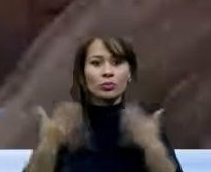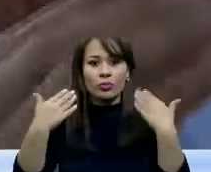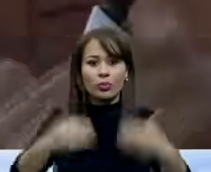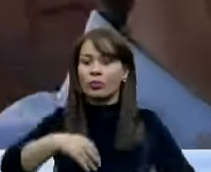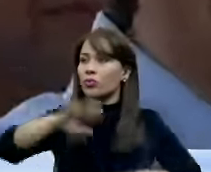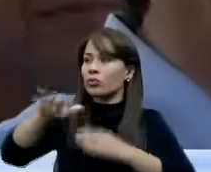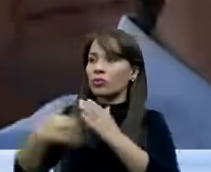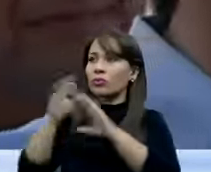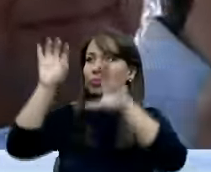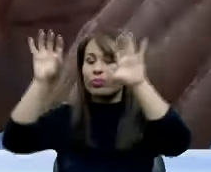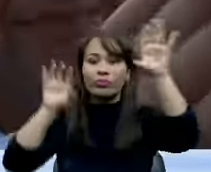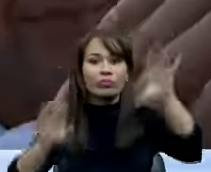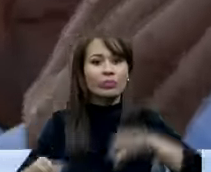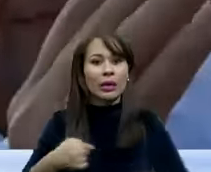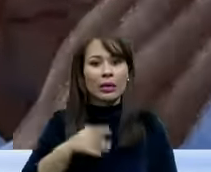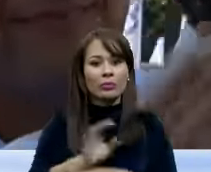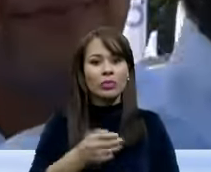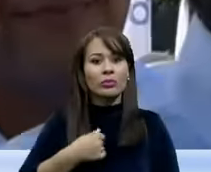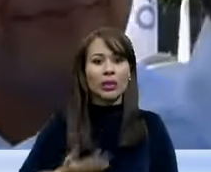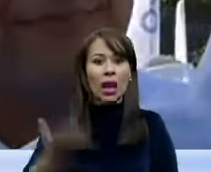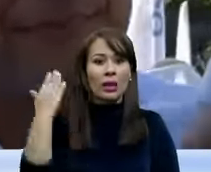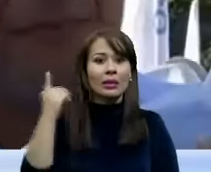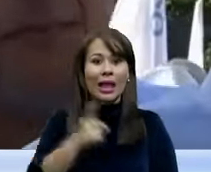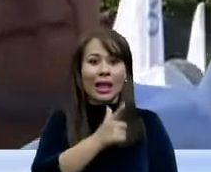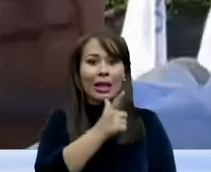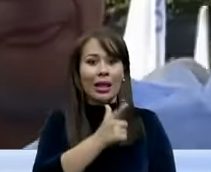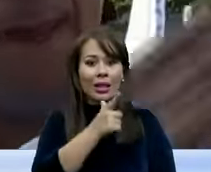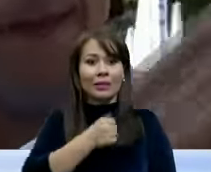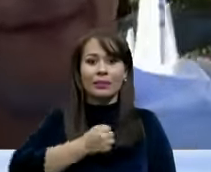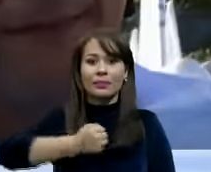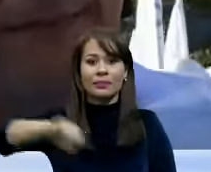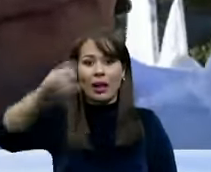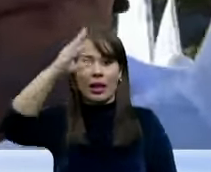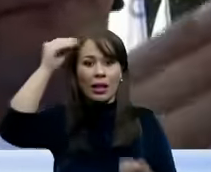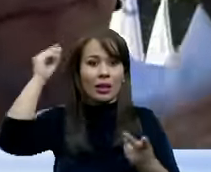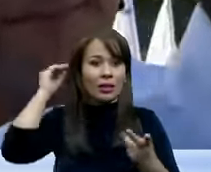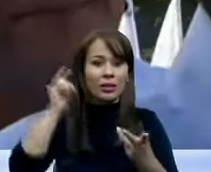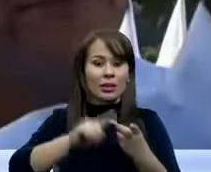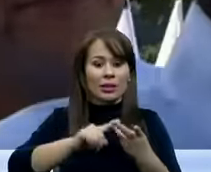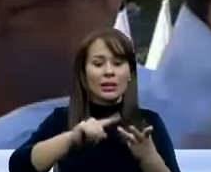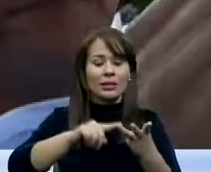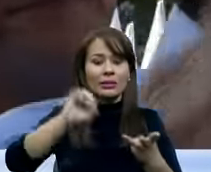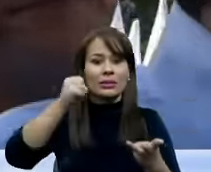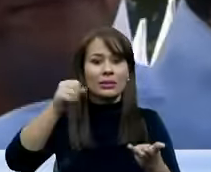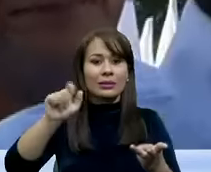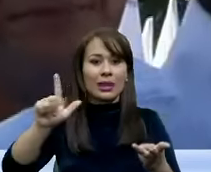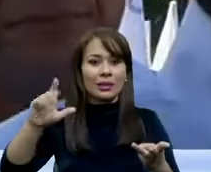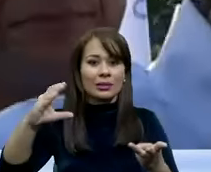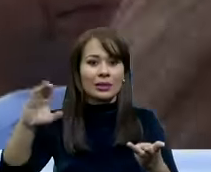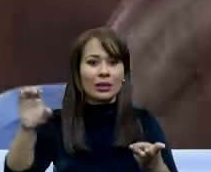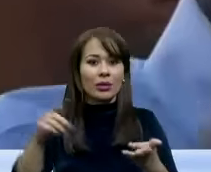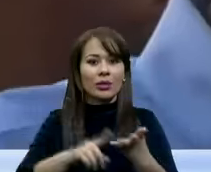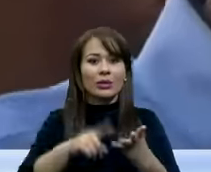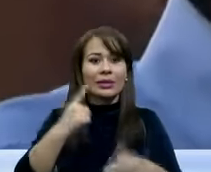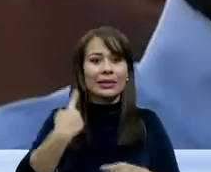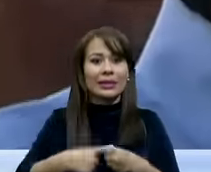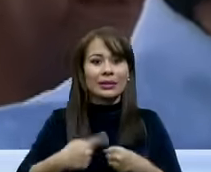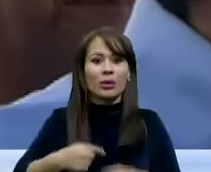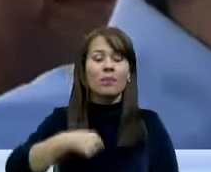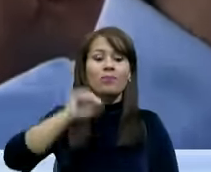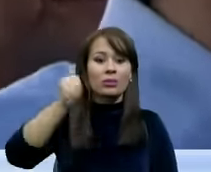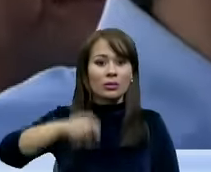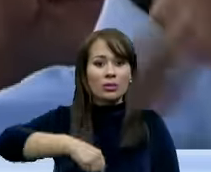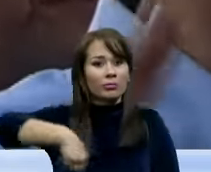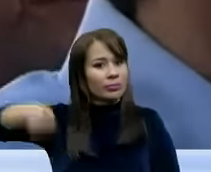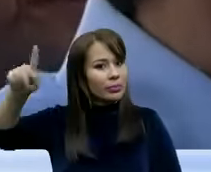Ecuador. La semana pasada estuvimos también en Latacunga, en Riobamba, en Salcedo, en Pujilí, en Quito. Mañana volveremos a